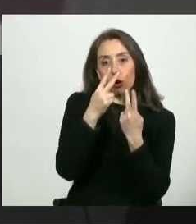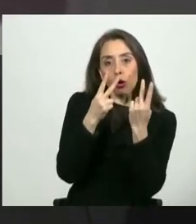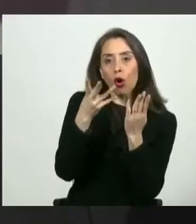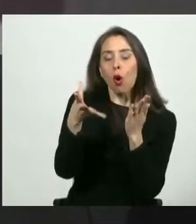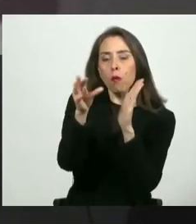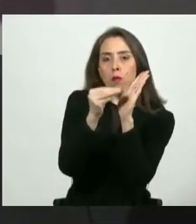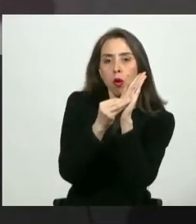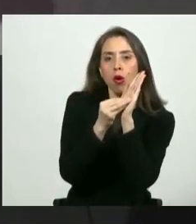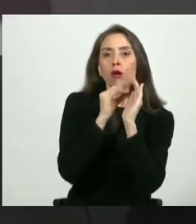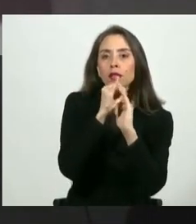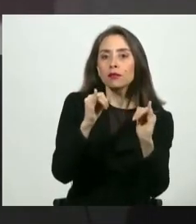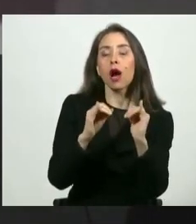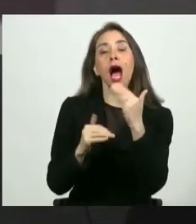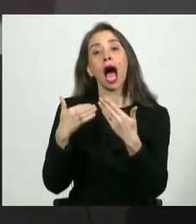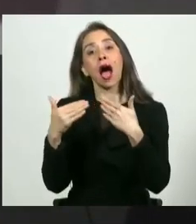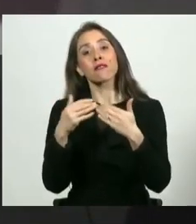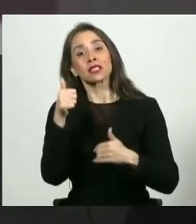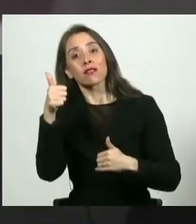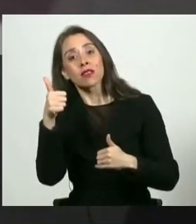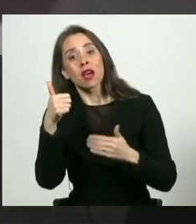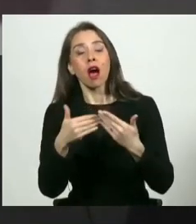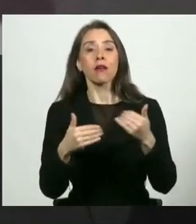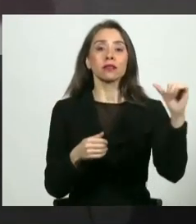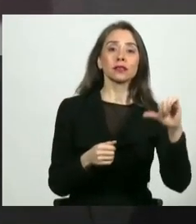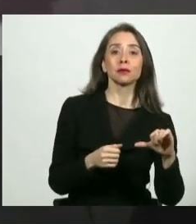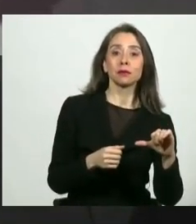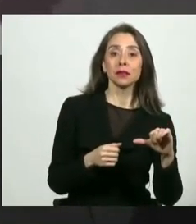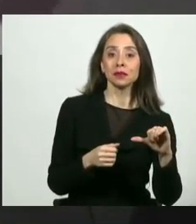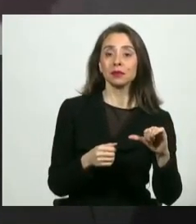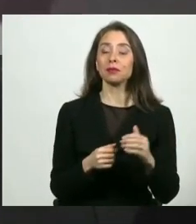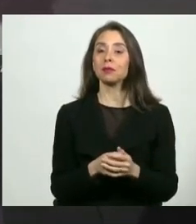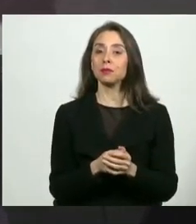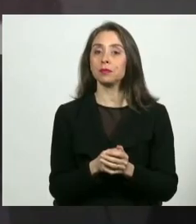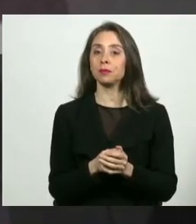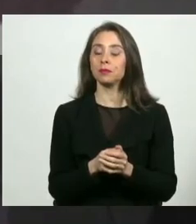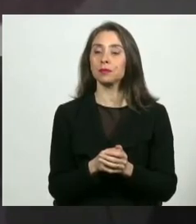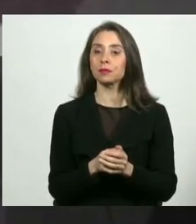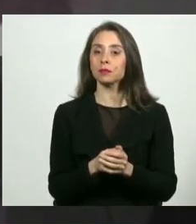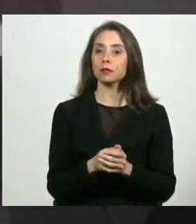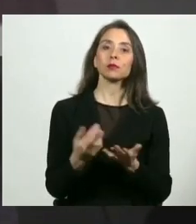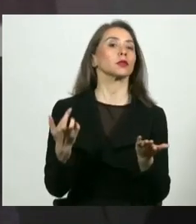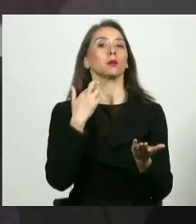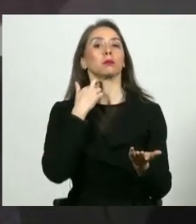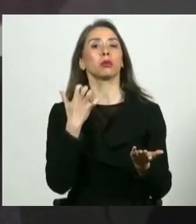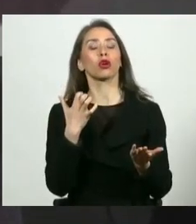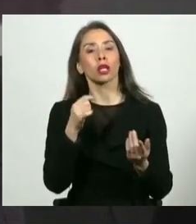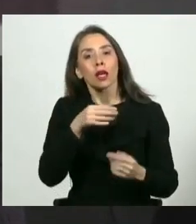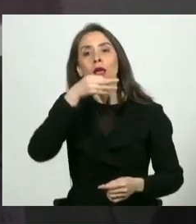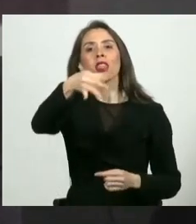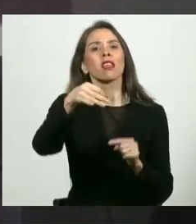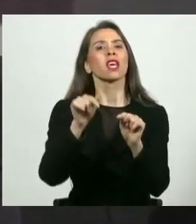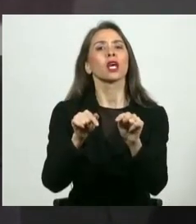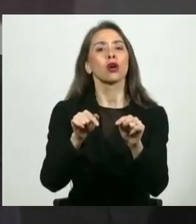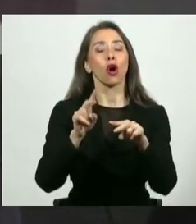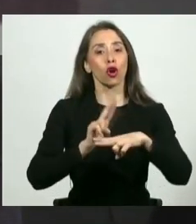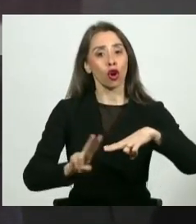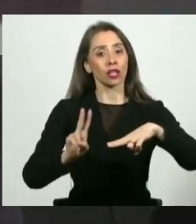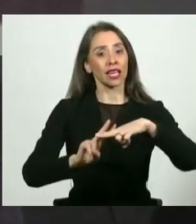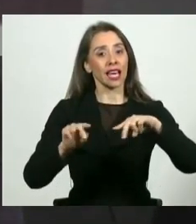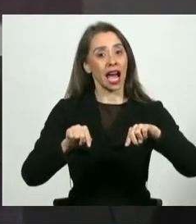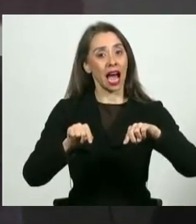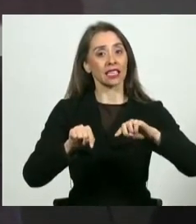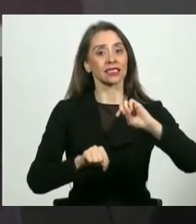de ella, a veces con más éxito o menos éxito. ¿Ah? En consecuencia, ¿Por qué salgo esta colación? Porque lo que se hace hoy día acá